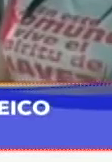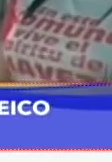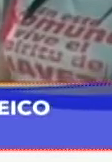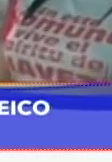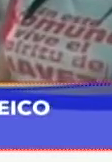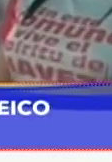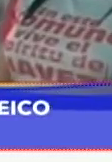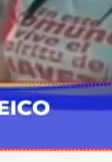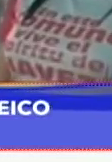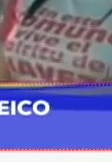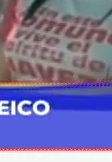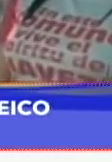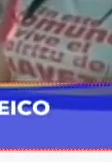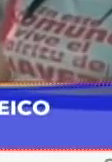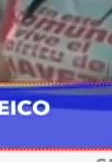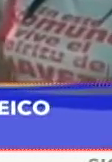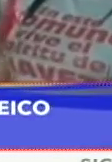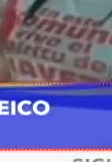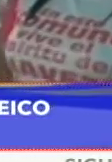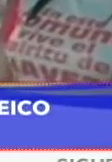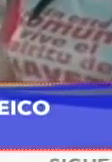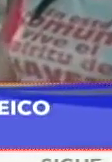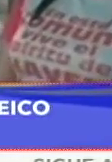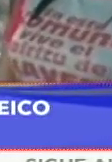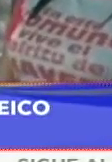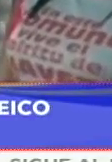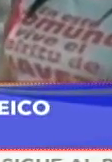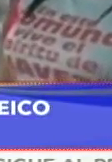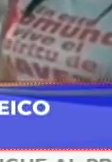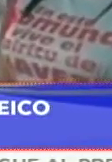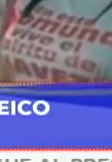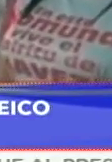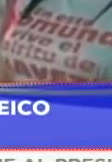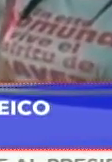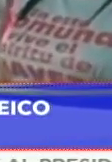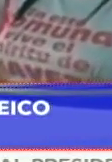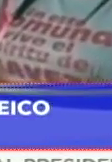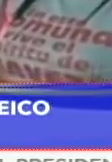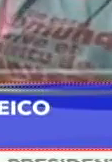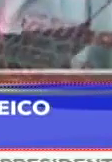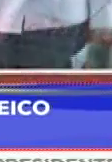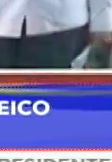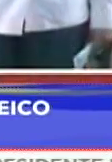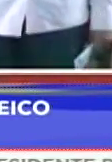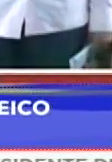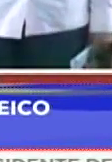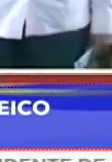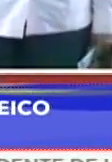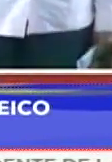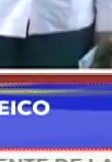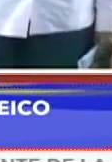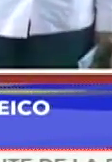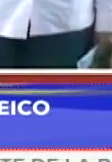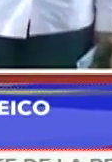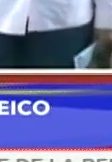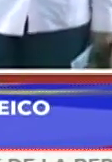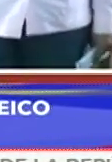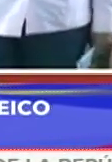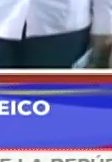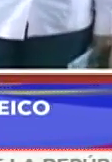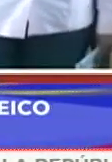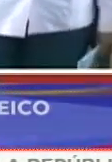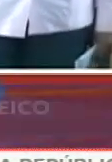desde Simón Plana, nos despedimos, y que siga usted venciendo en cada lucha como lo estamos